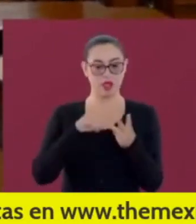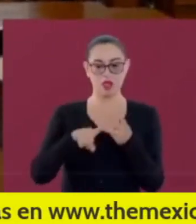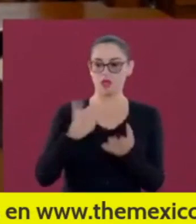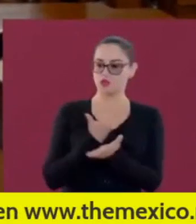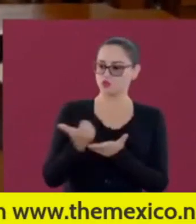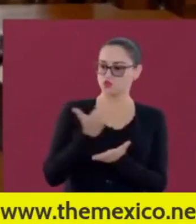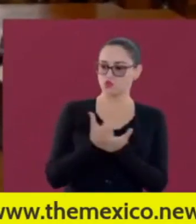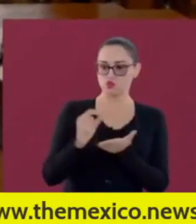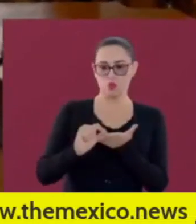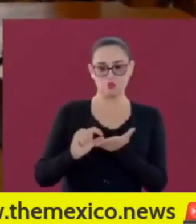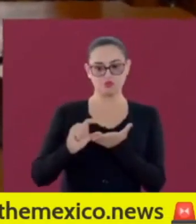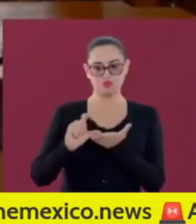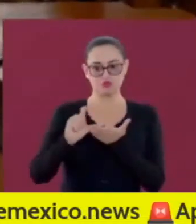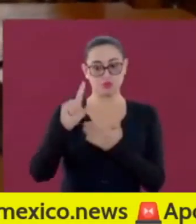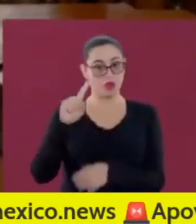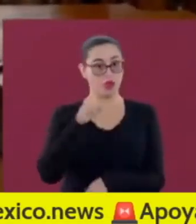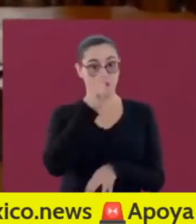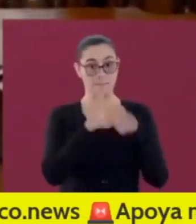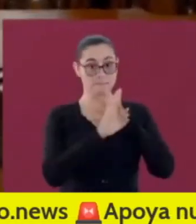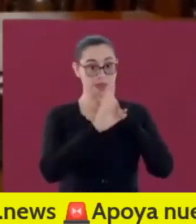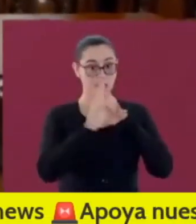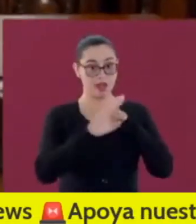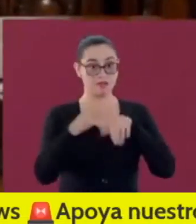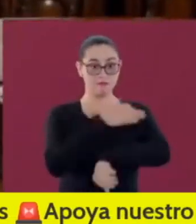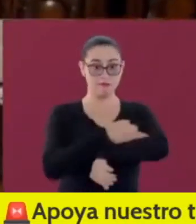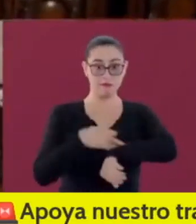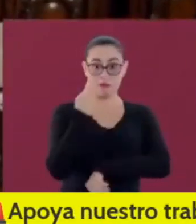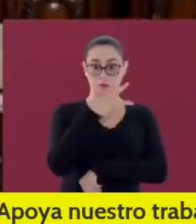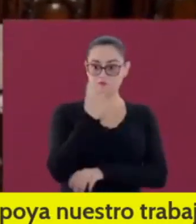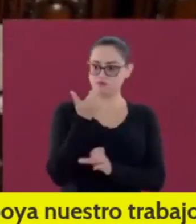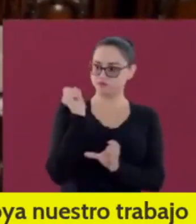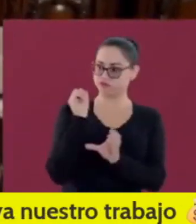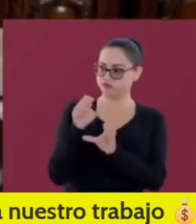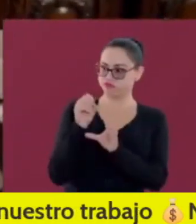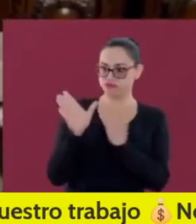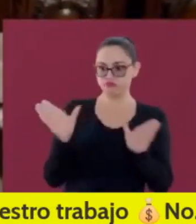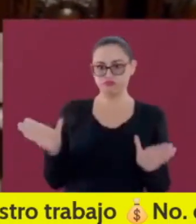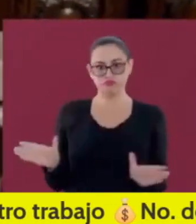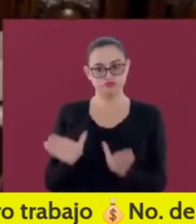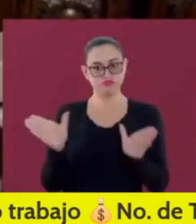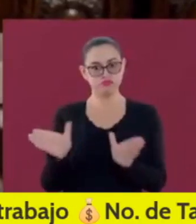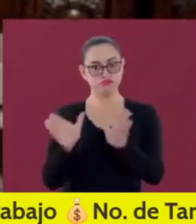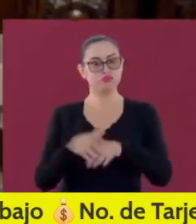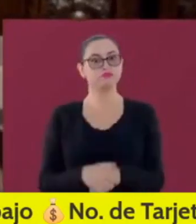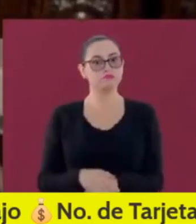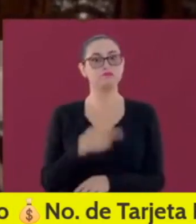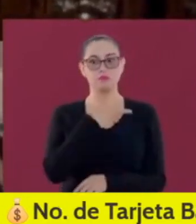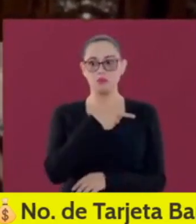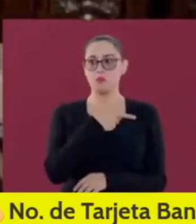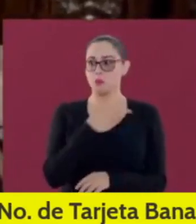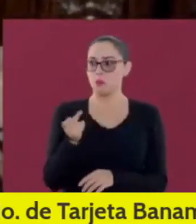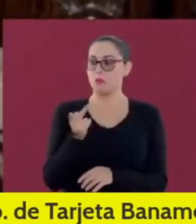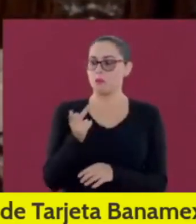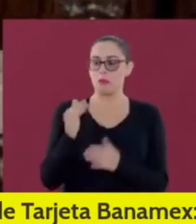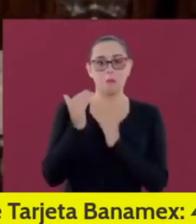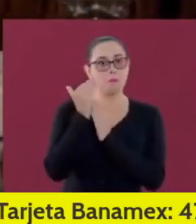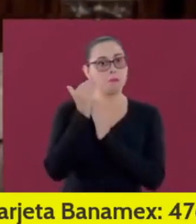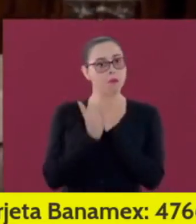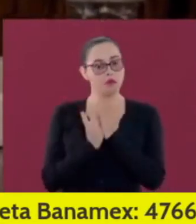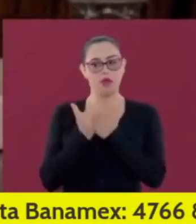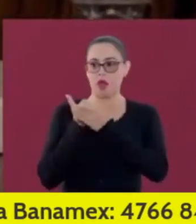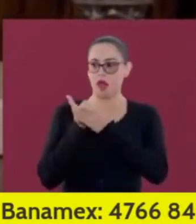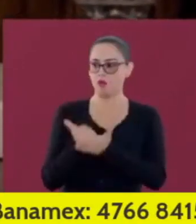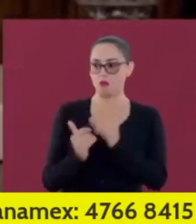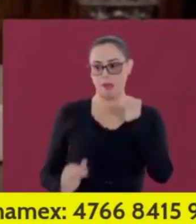el aumento al salario, lo que envían nuestros paisanos migrantes a sus familiares, han disminuido